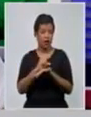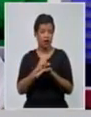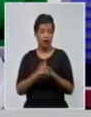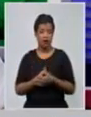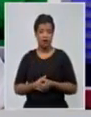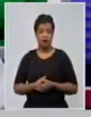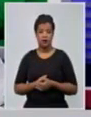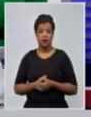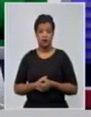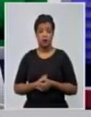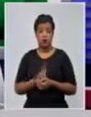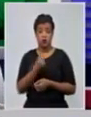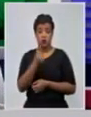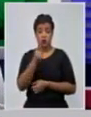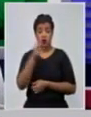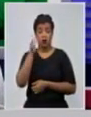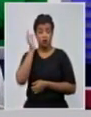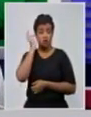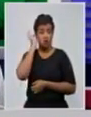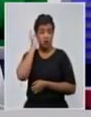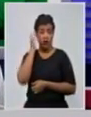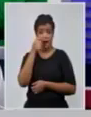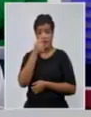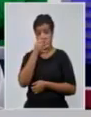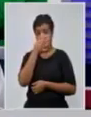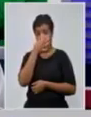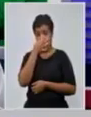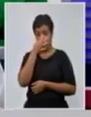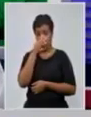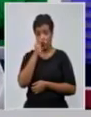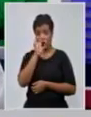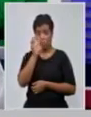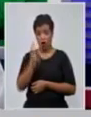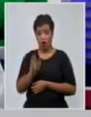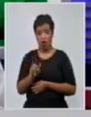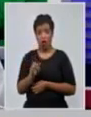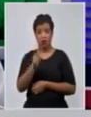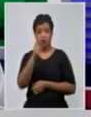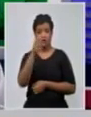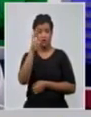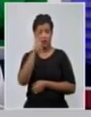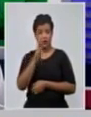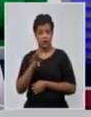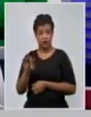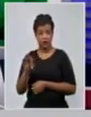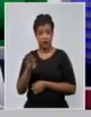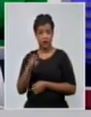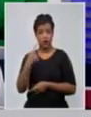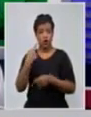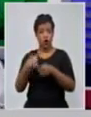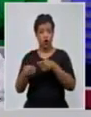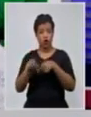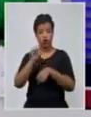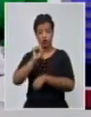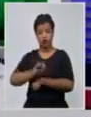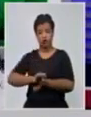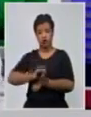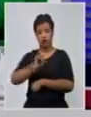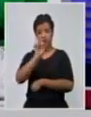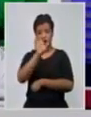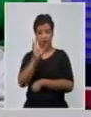1 angolana, 1 española, 1 francés, 1 mongolés y 1 sudafricano